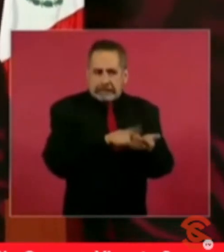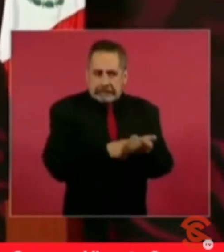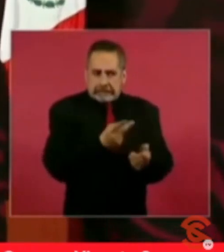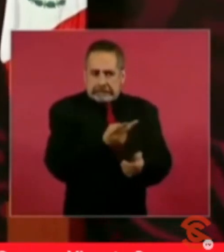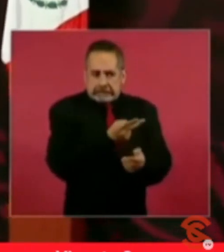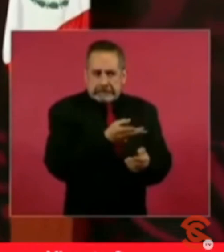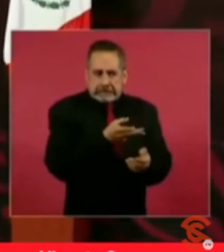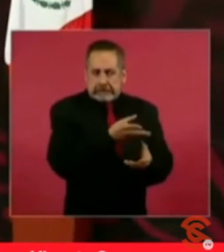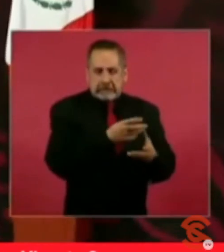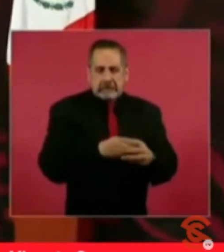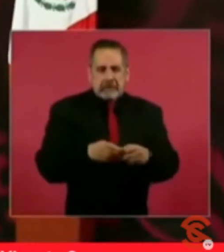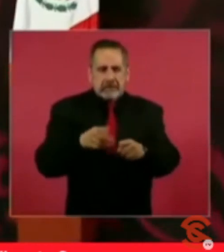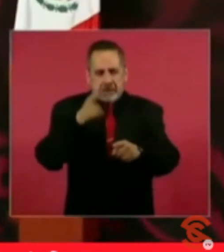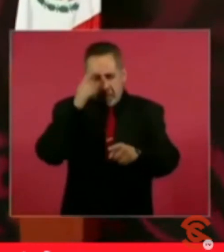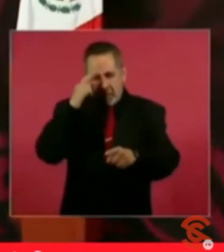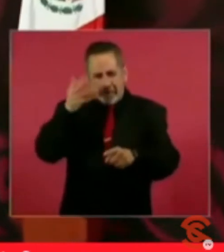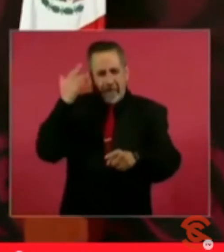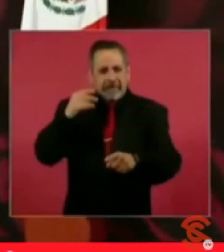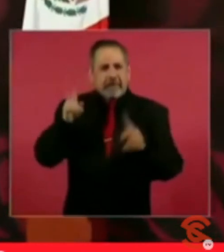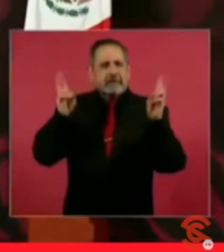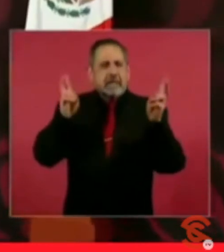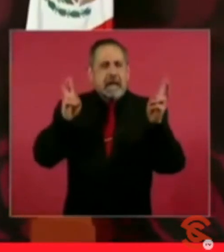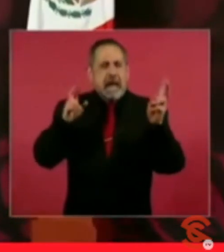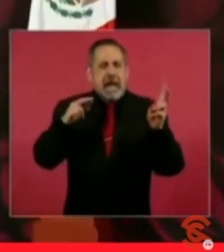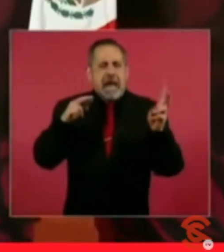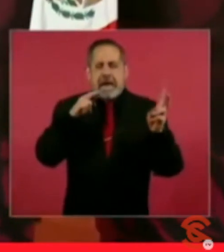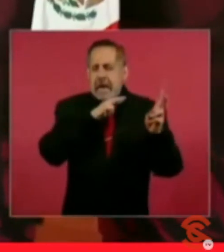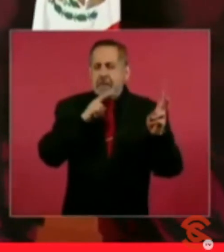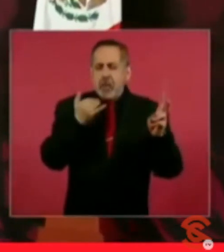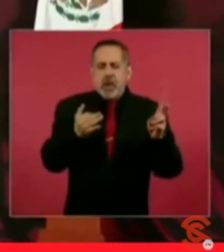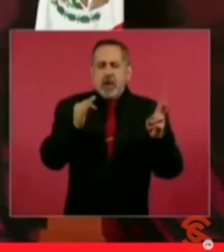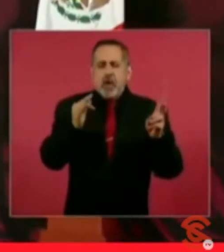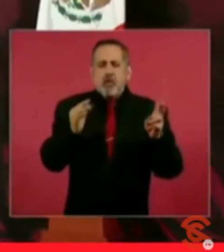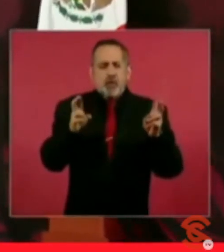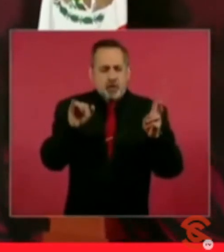el operativo ese rápido y furioso